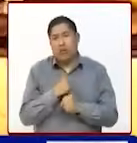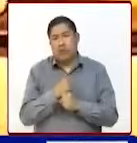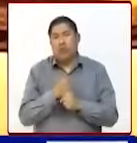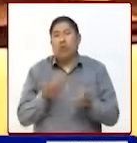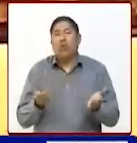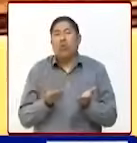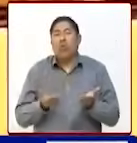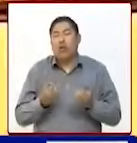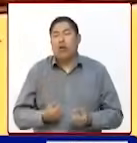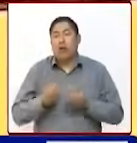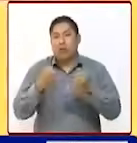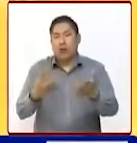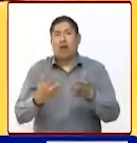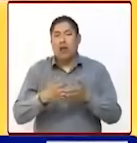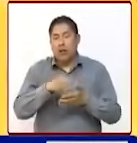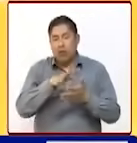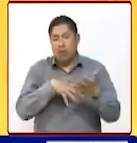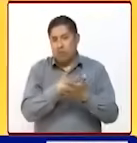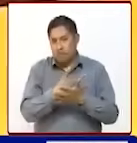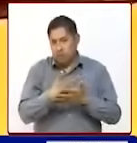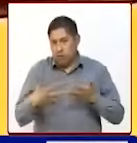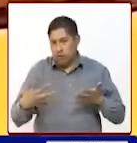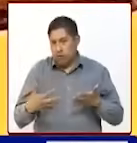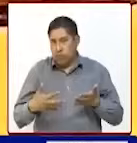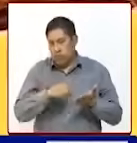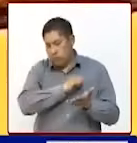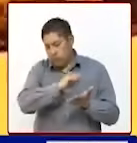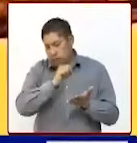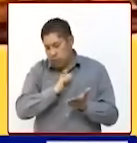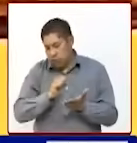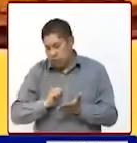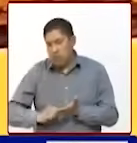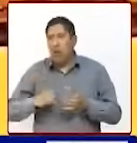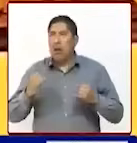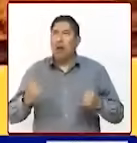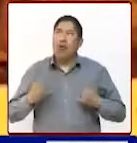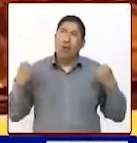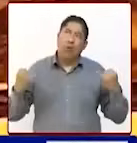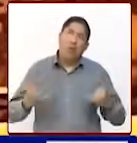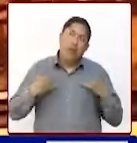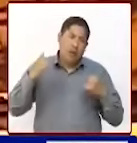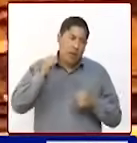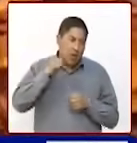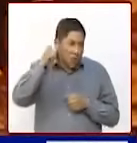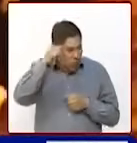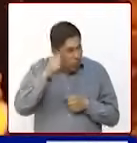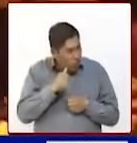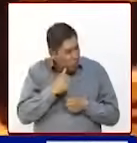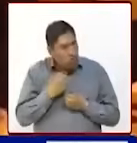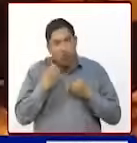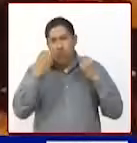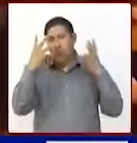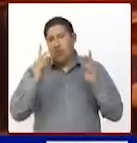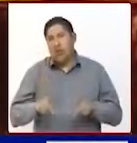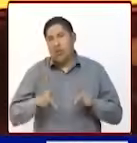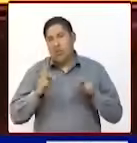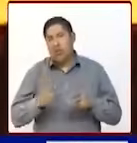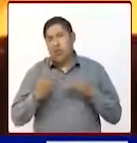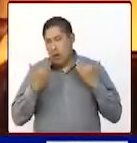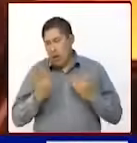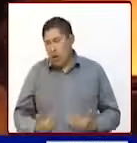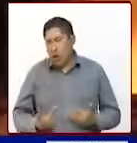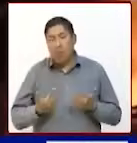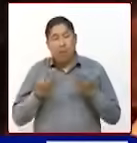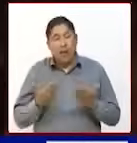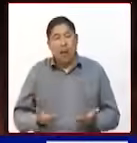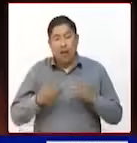donde van a entregar estos formularios a los censistas. Van a trabajar jóvenes, adultos y muchas personas en esta oportunidad, ya